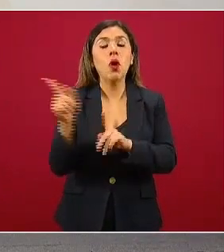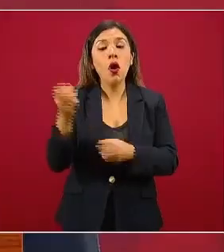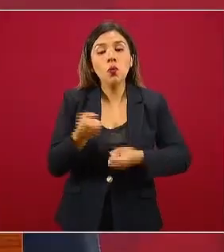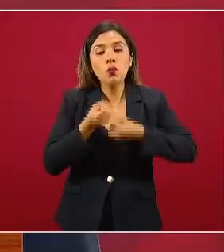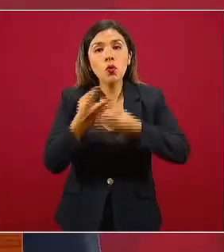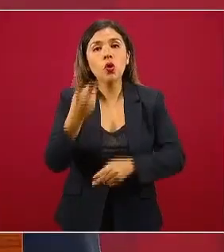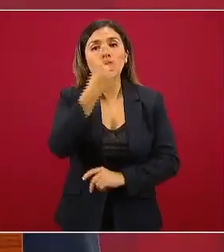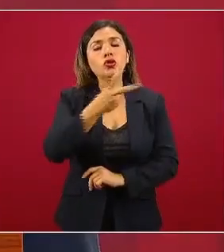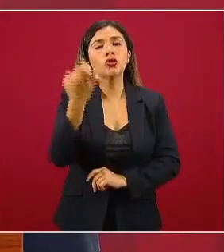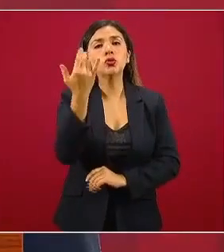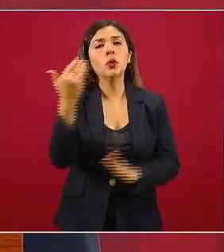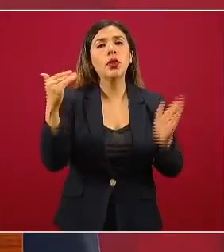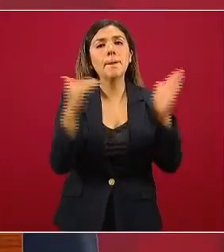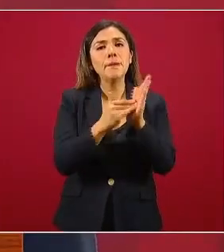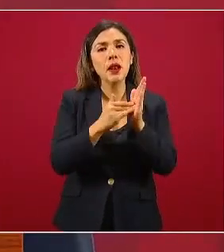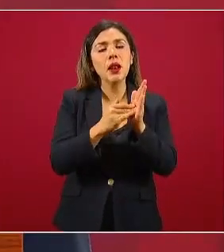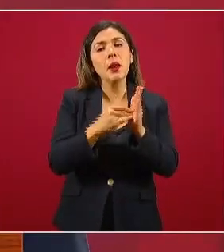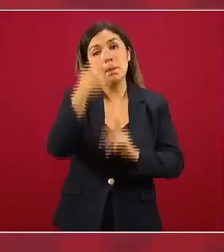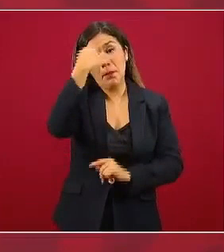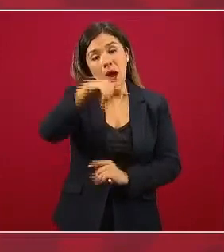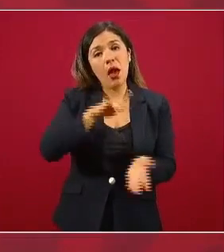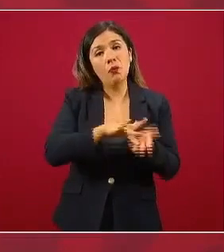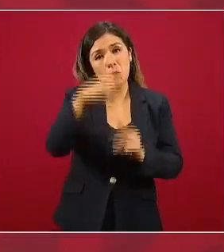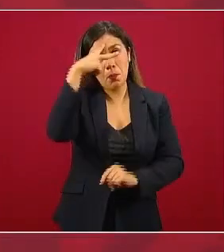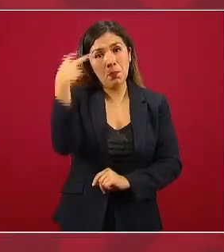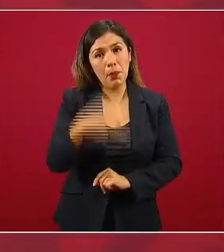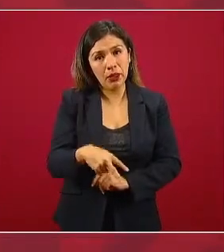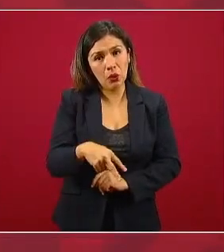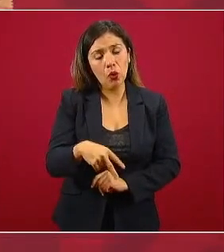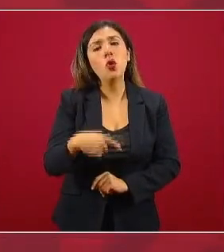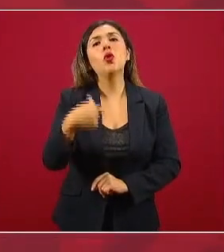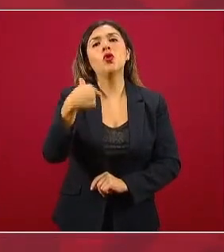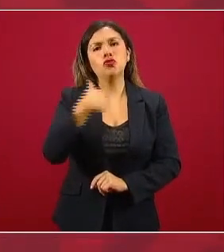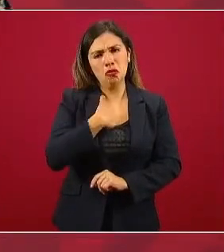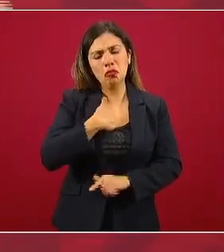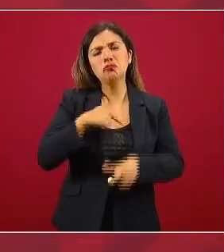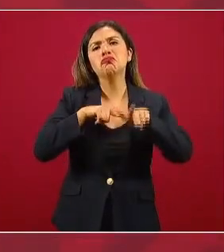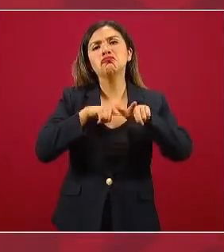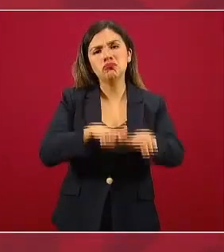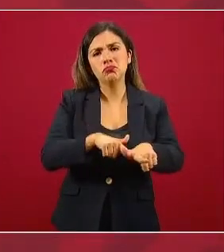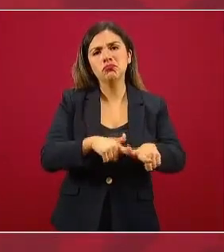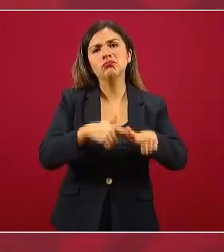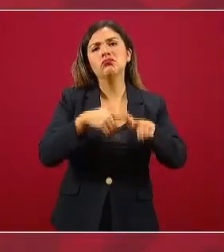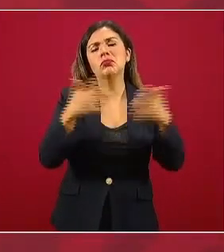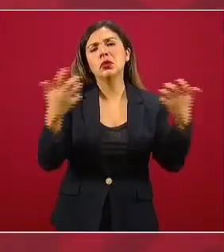250 mil barriles por México y nosotros mantuvimos